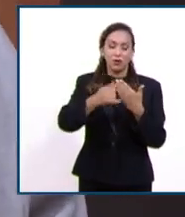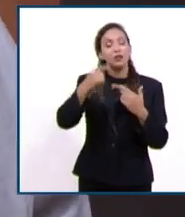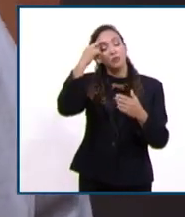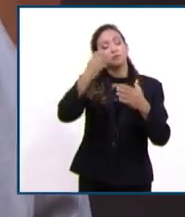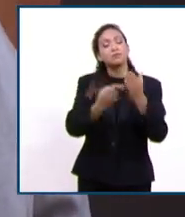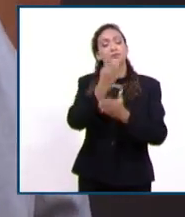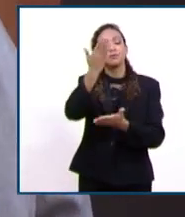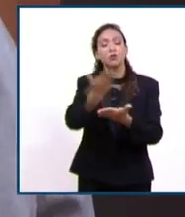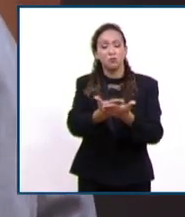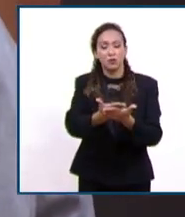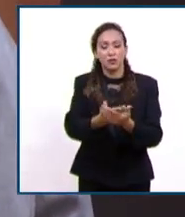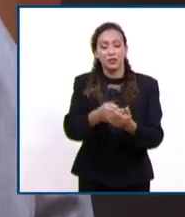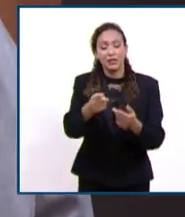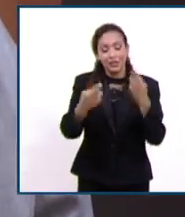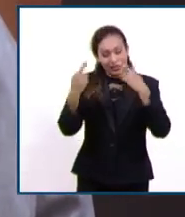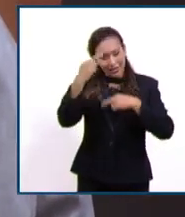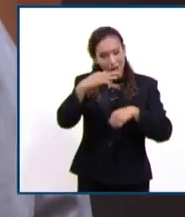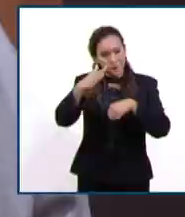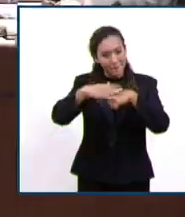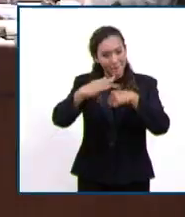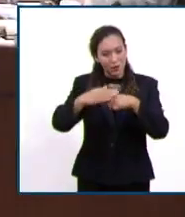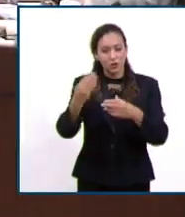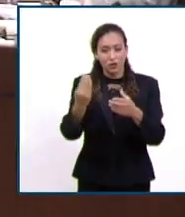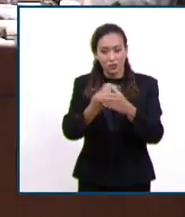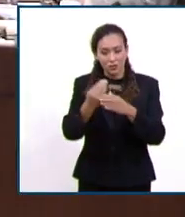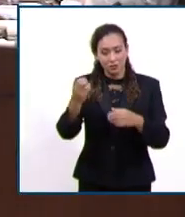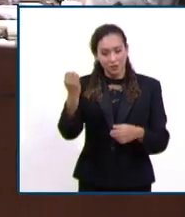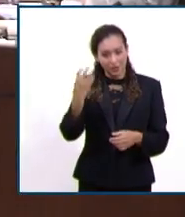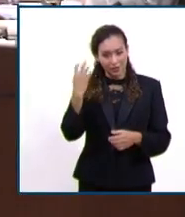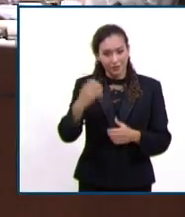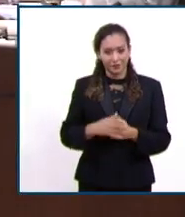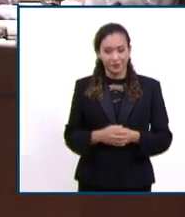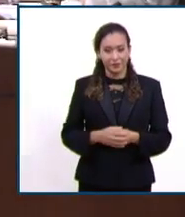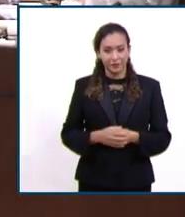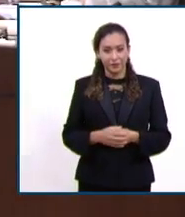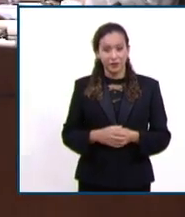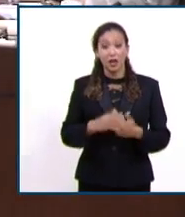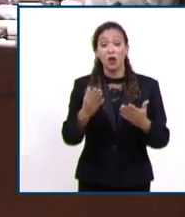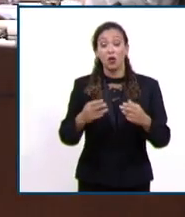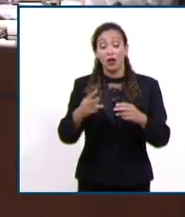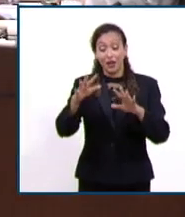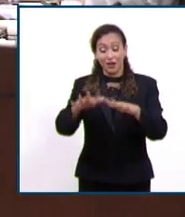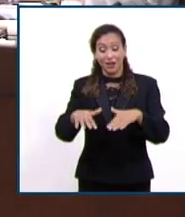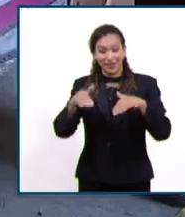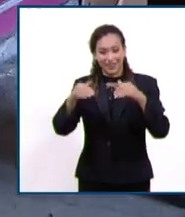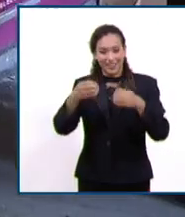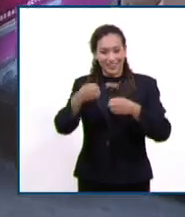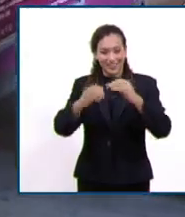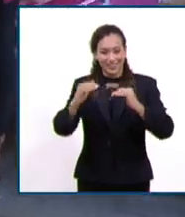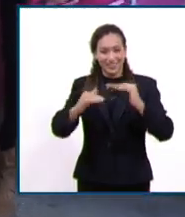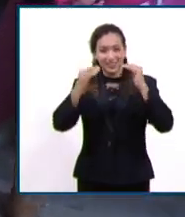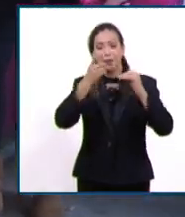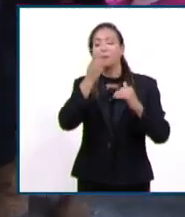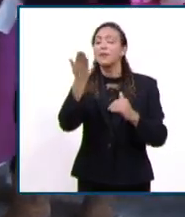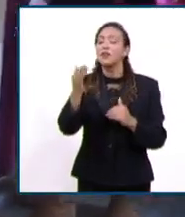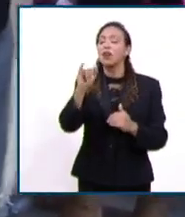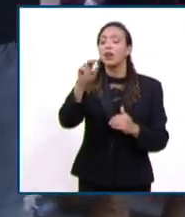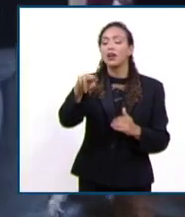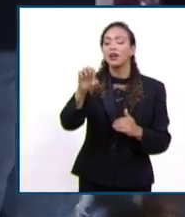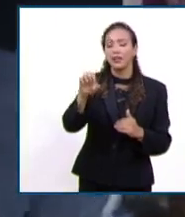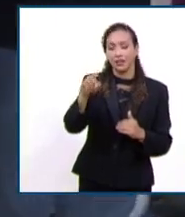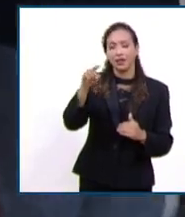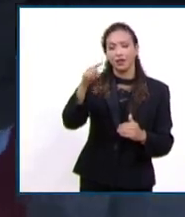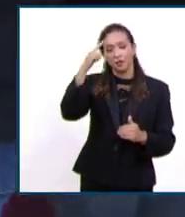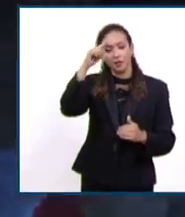sería analizada en la siguiente sesión. En otro asunto, la Sala Superior ordenó al INE expedir la credencial para votar